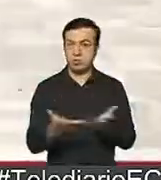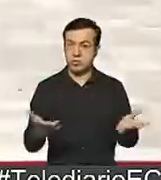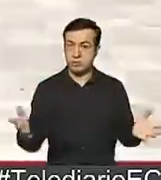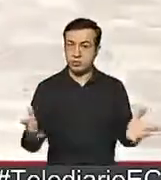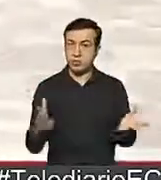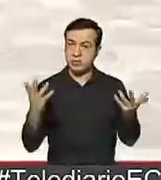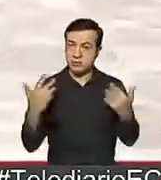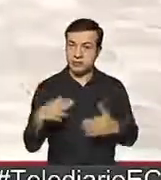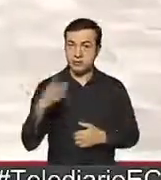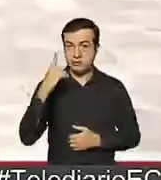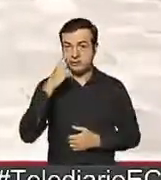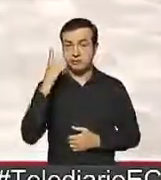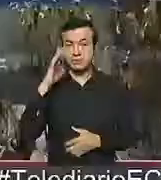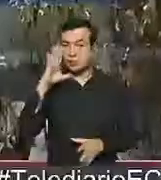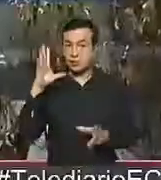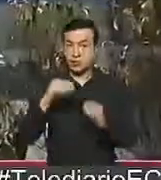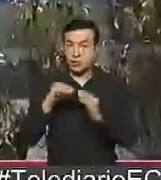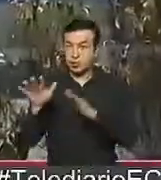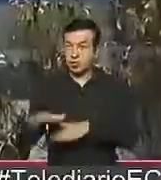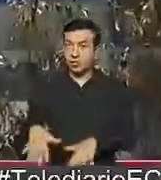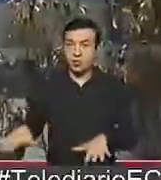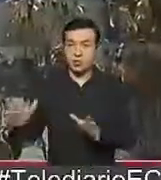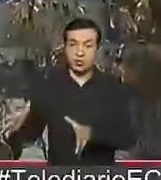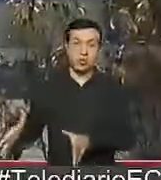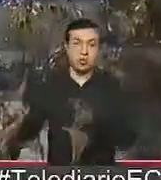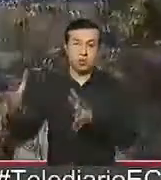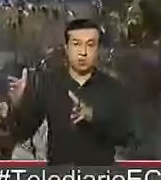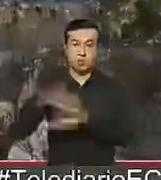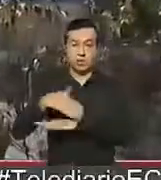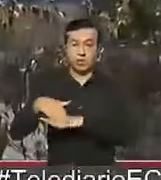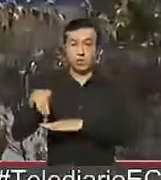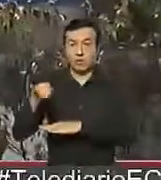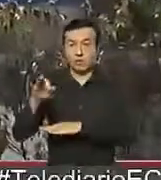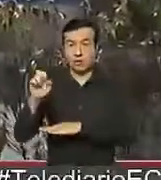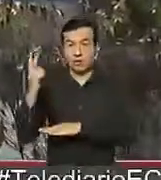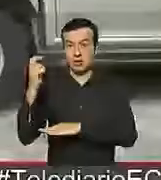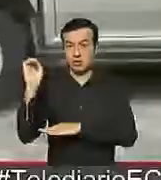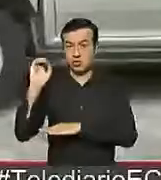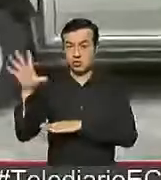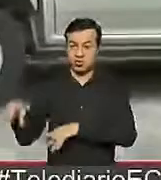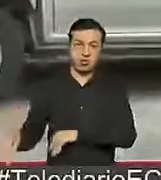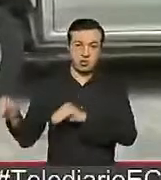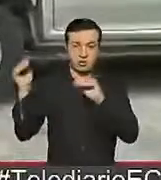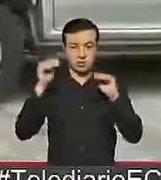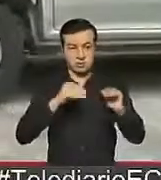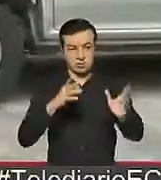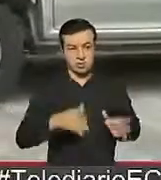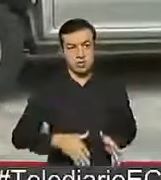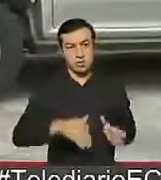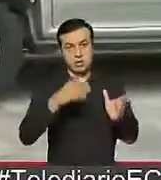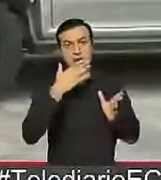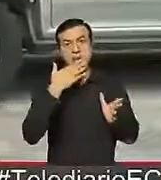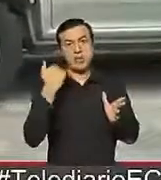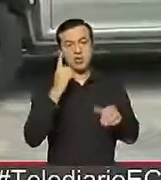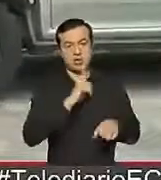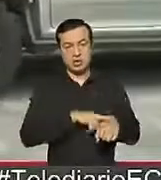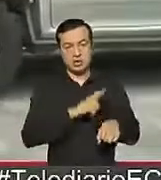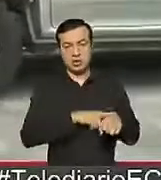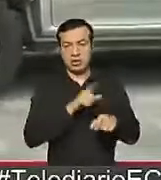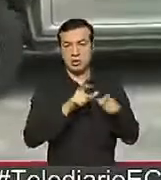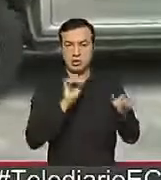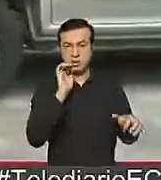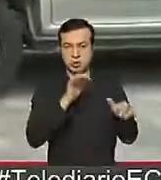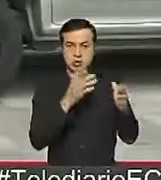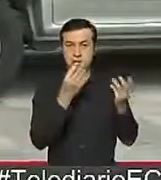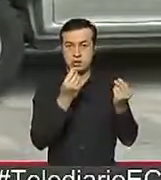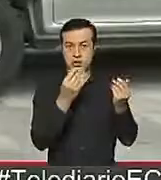se efectúe una migración total del anterior edificio ubicado en La Patria y 12 de octubre, con el objetivo de optimizar el tiempo de los usuarios y